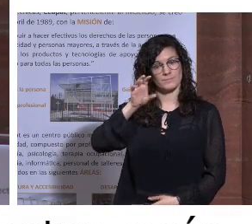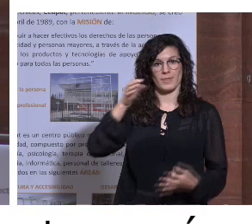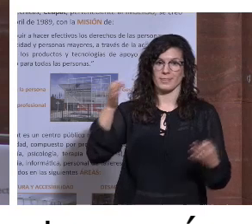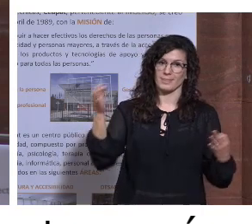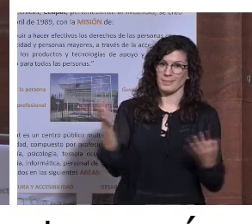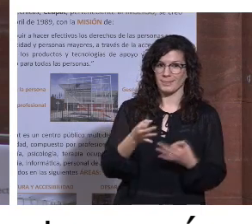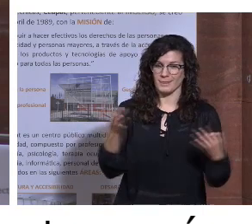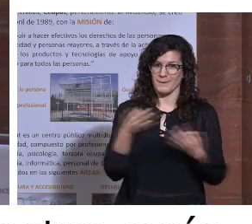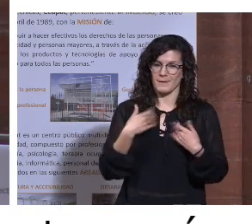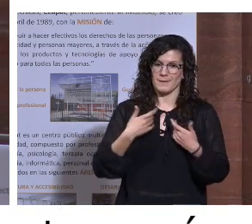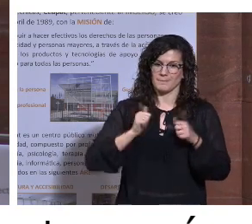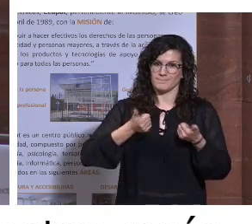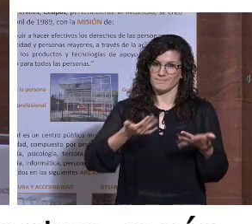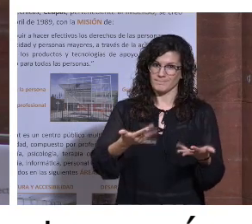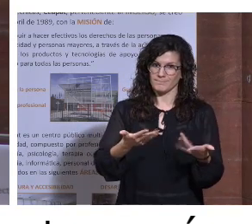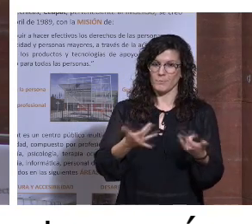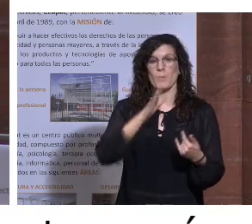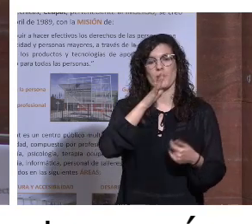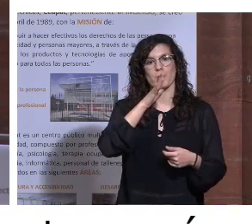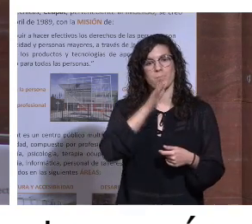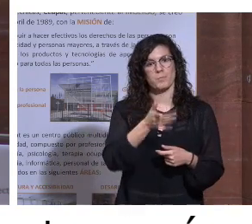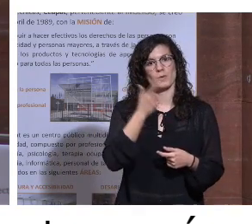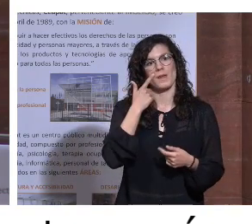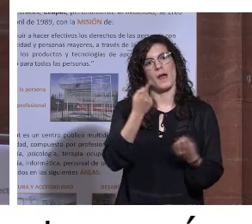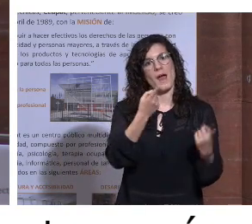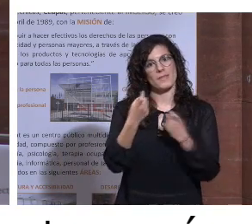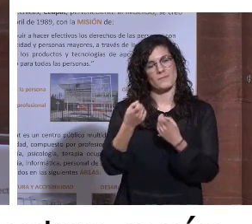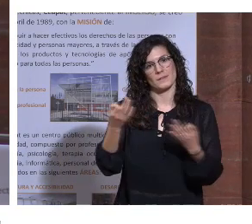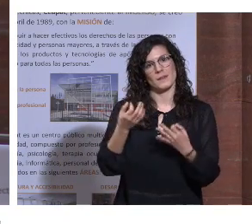poquito a tono, porque desde luego hay que recuperar